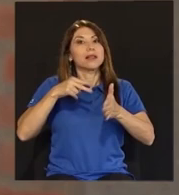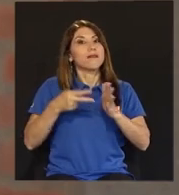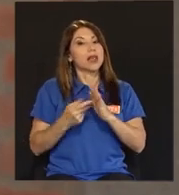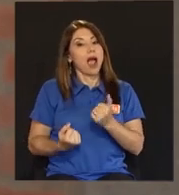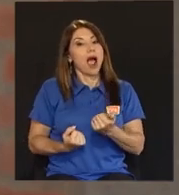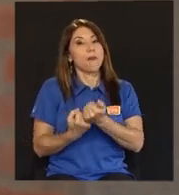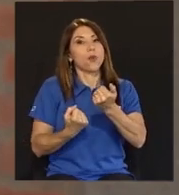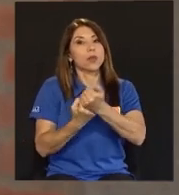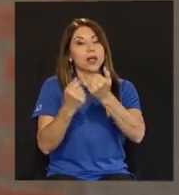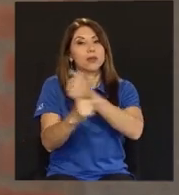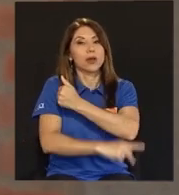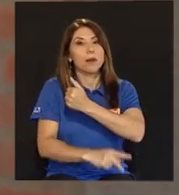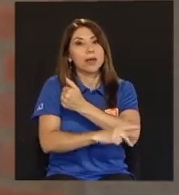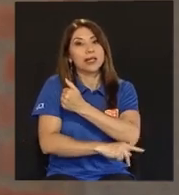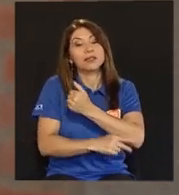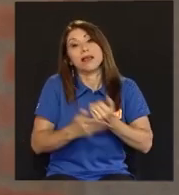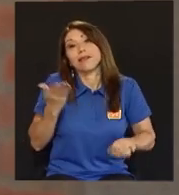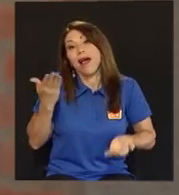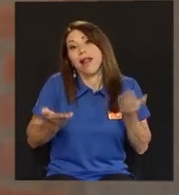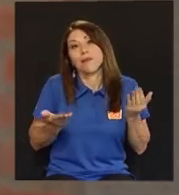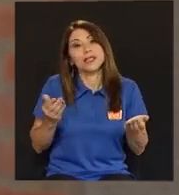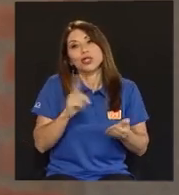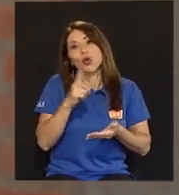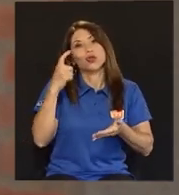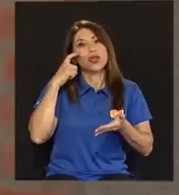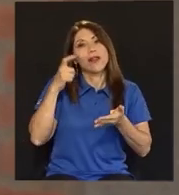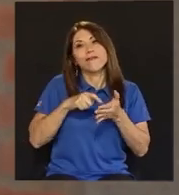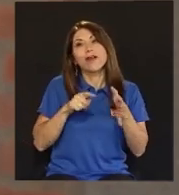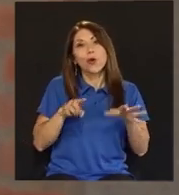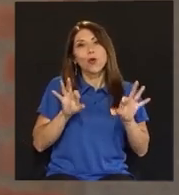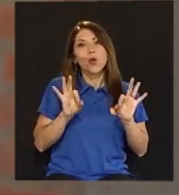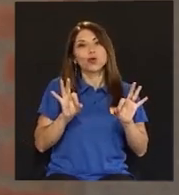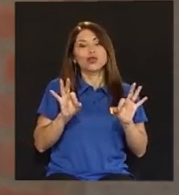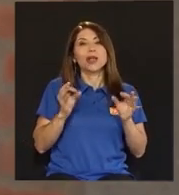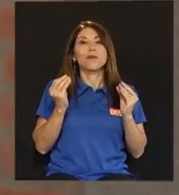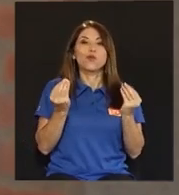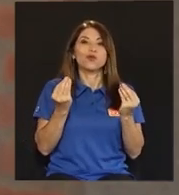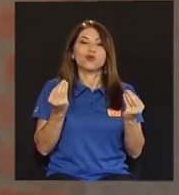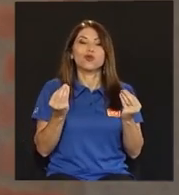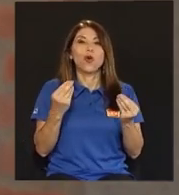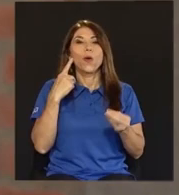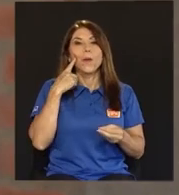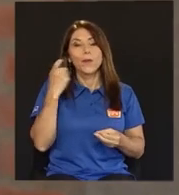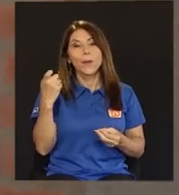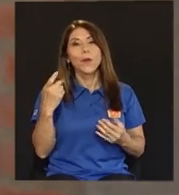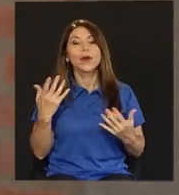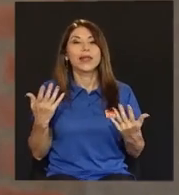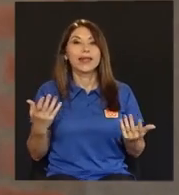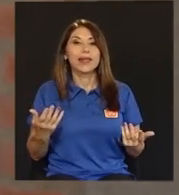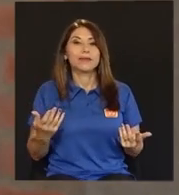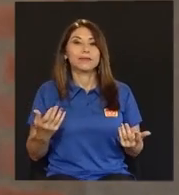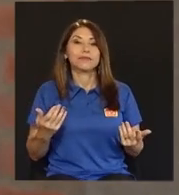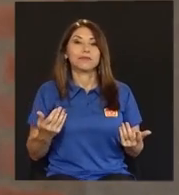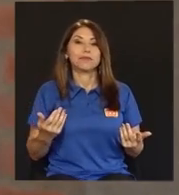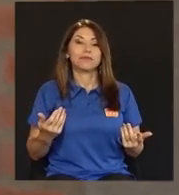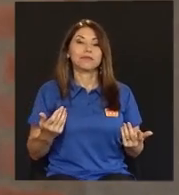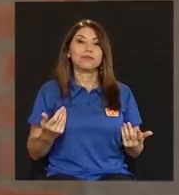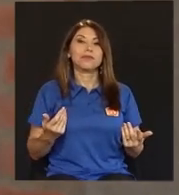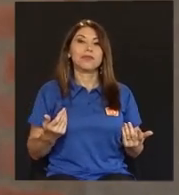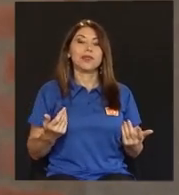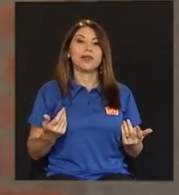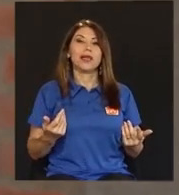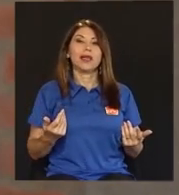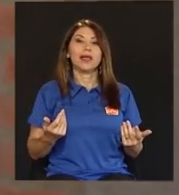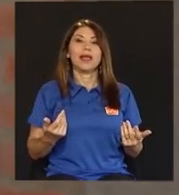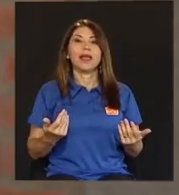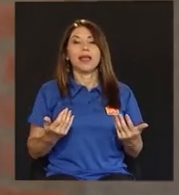le reconozca mucho, porque de nuevo hay una cierta visión, y por cierto,